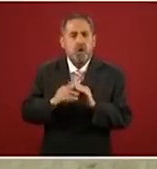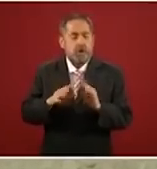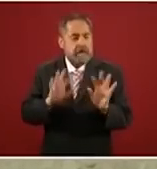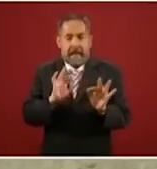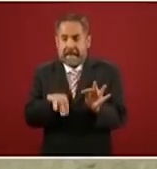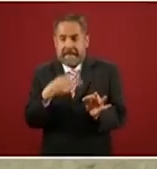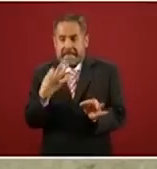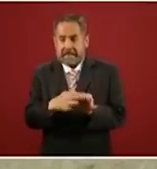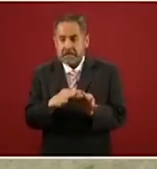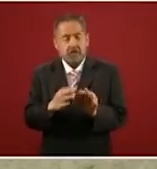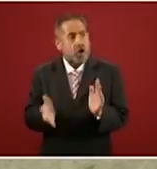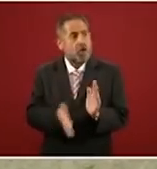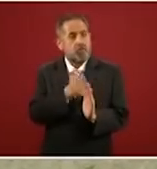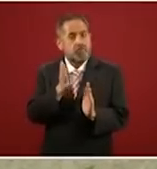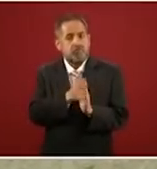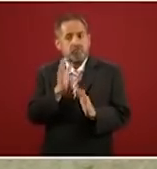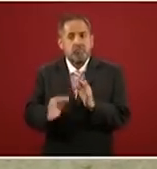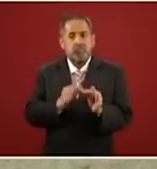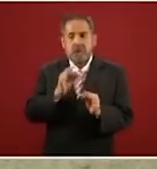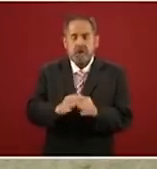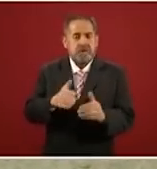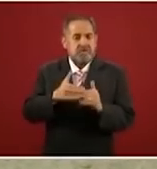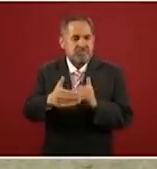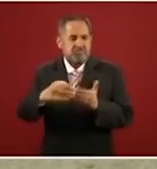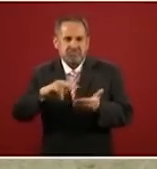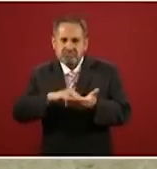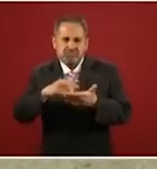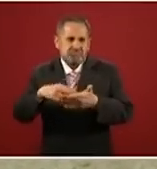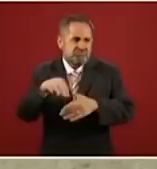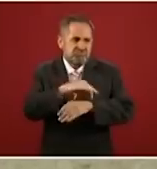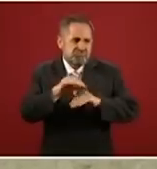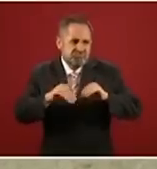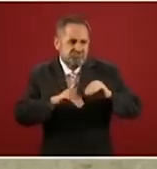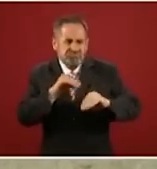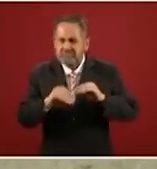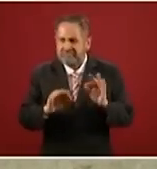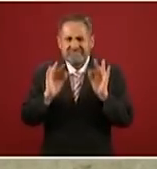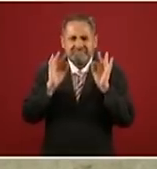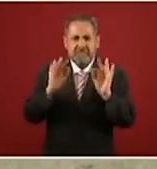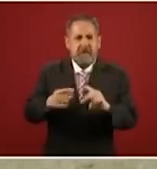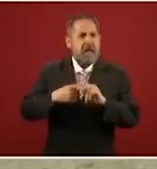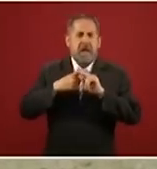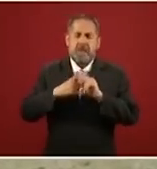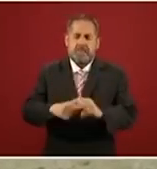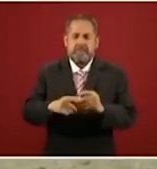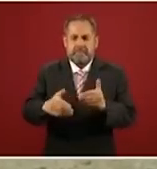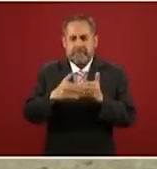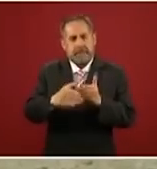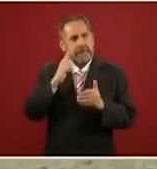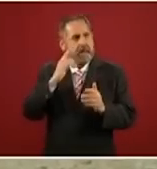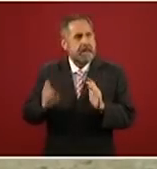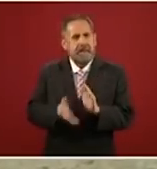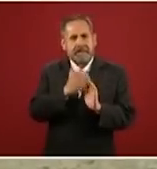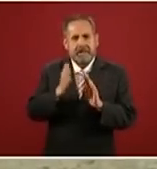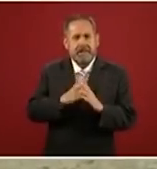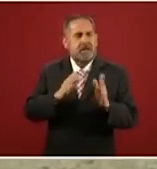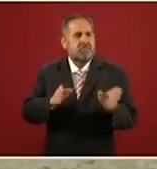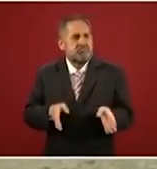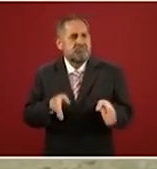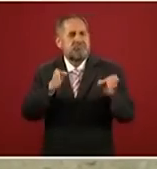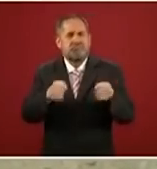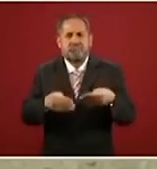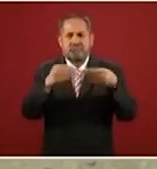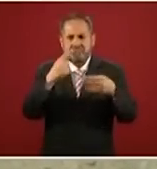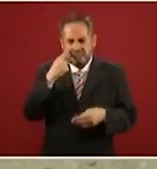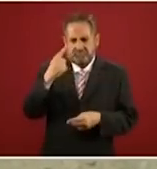lista para su construcción del avance de ingeniería que ya tenemos para empezar a levantar las plantas de la